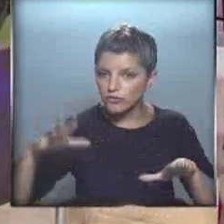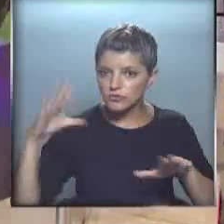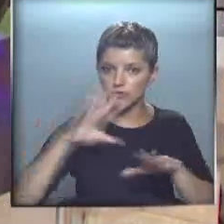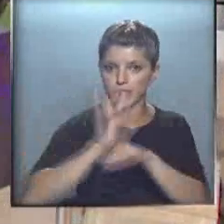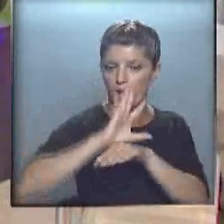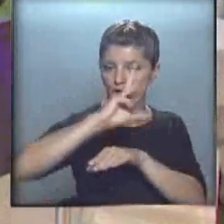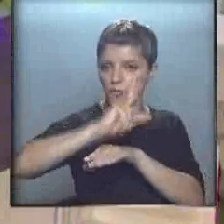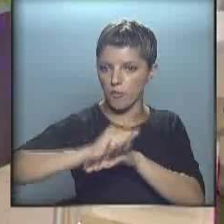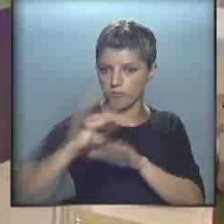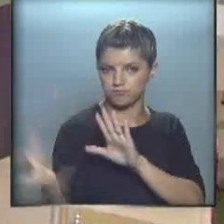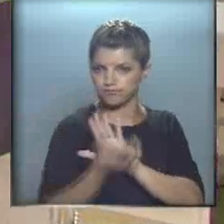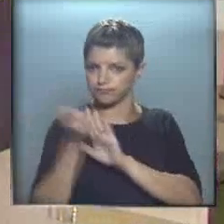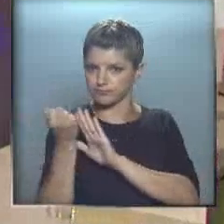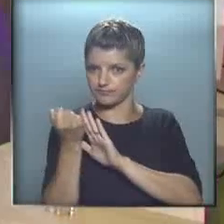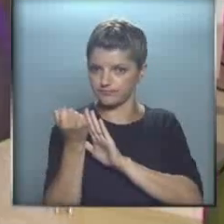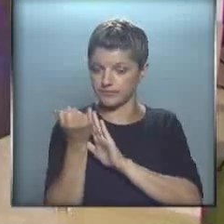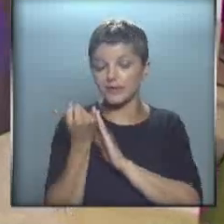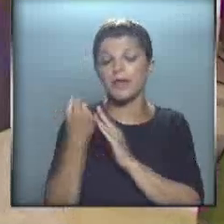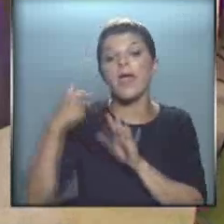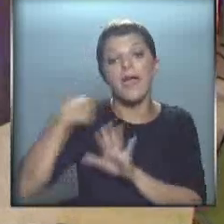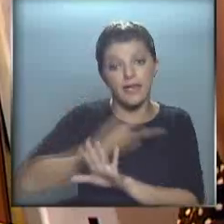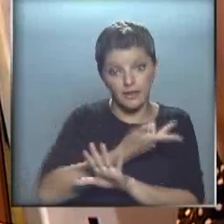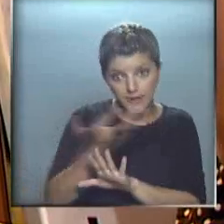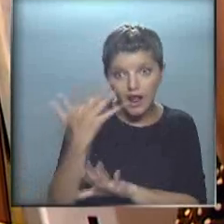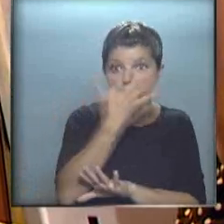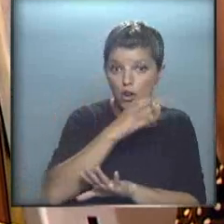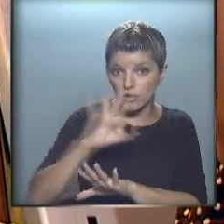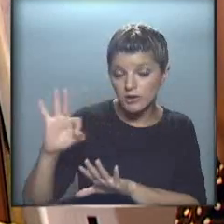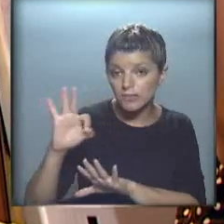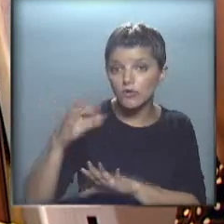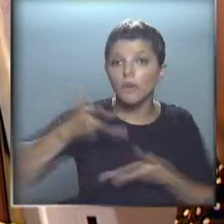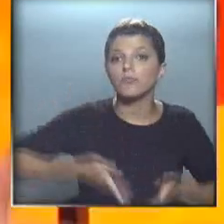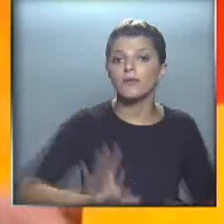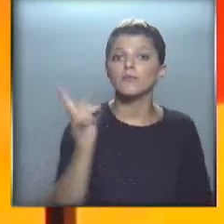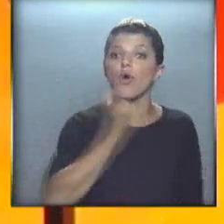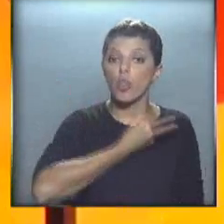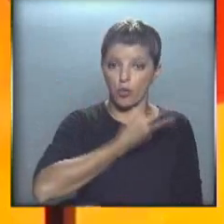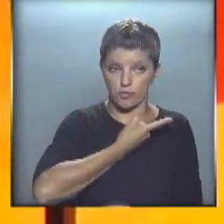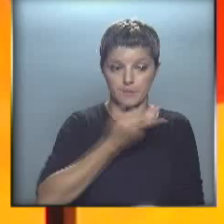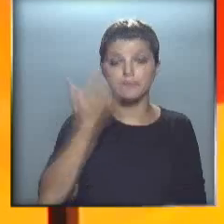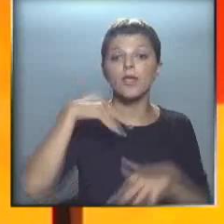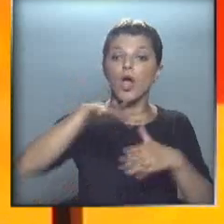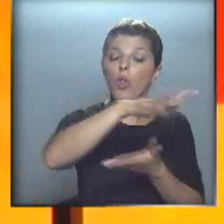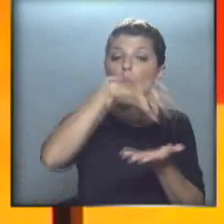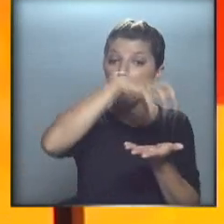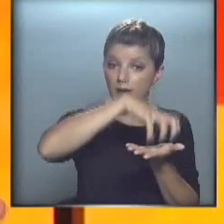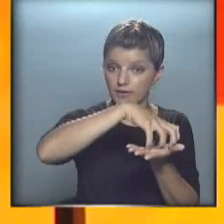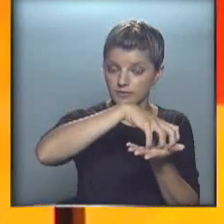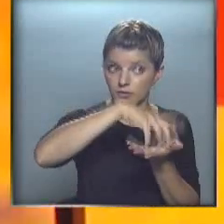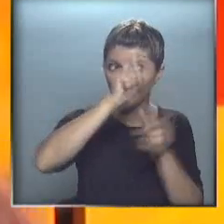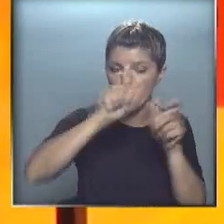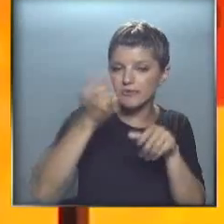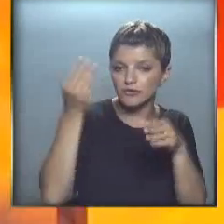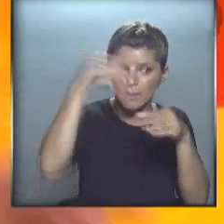la mayoría de esos 500 nacimos en los campos de concentración que en esa época los organismos llamamos